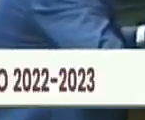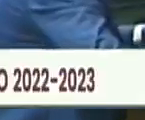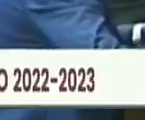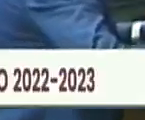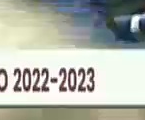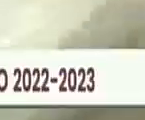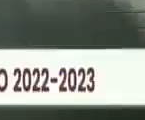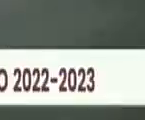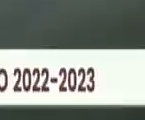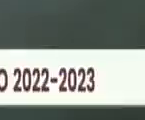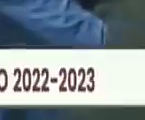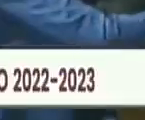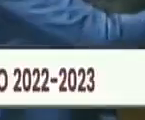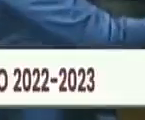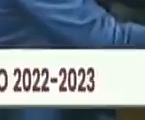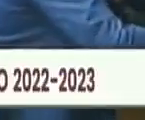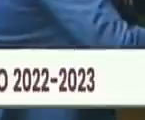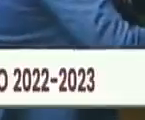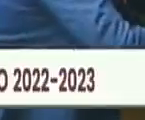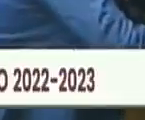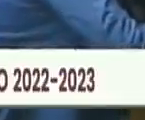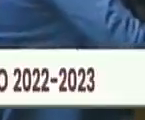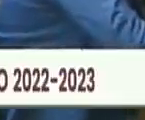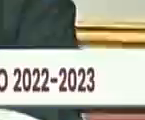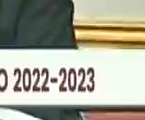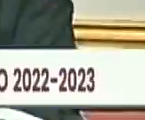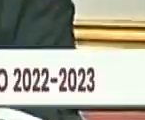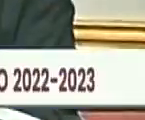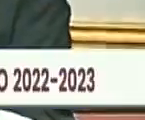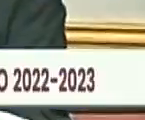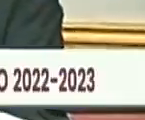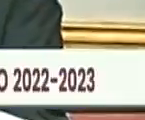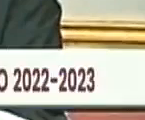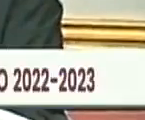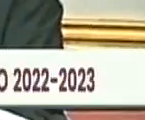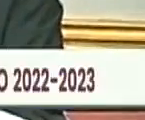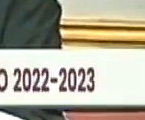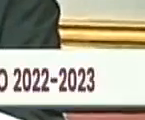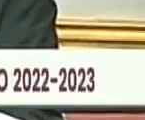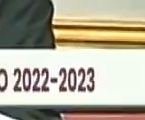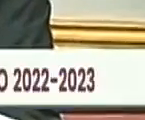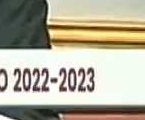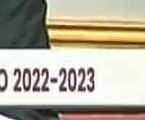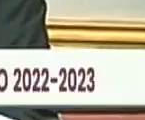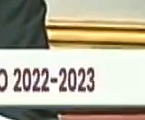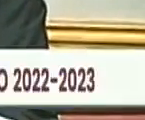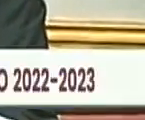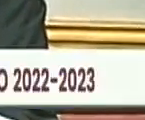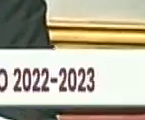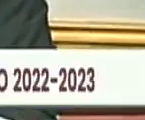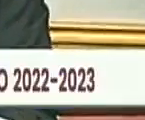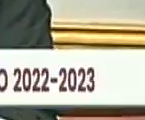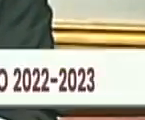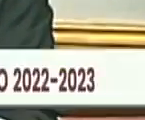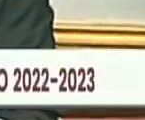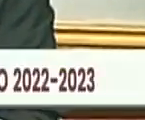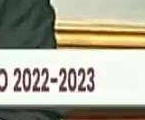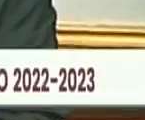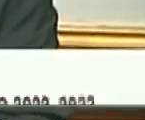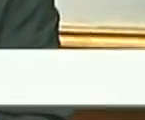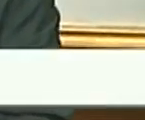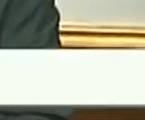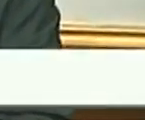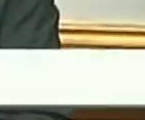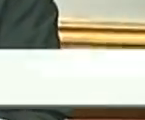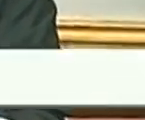Legislativo, el presidente de este Poder Público. Por favor, sírvase junto con